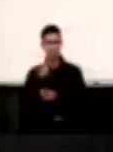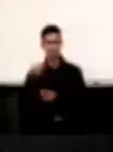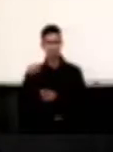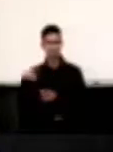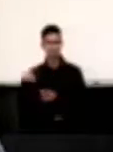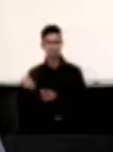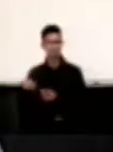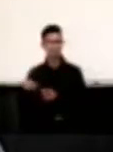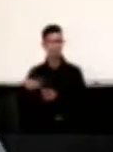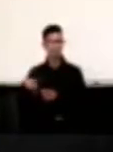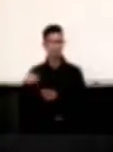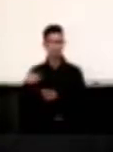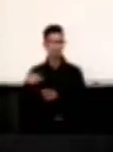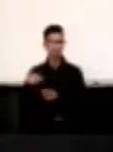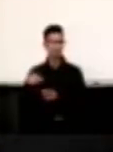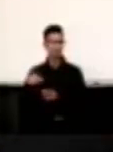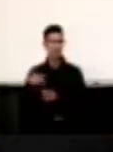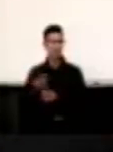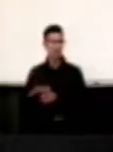gustó, pero pues así sucedió.